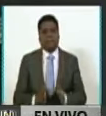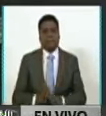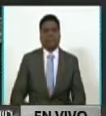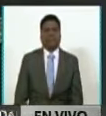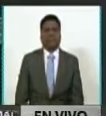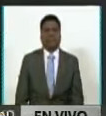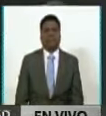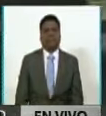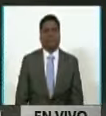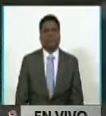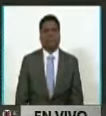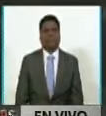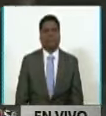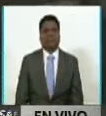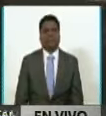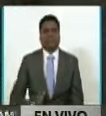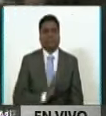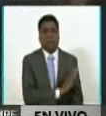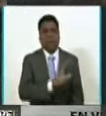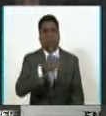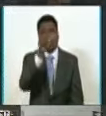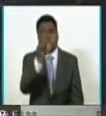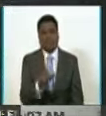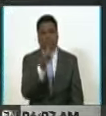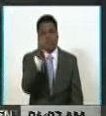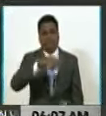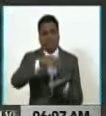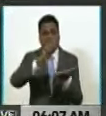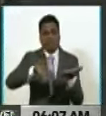Para la defensa y comandante estratégico operacional.